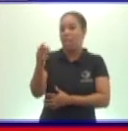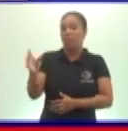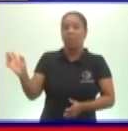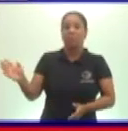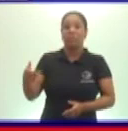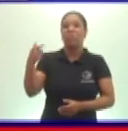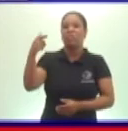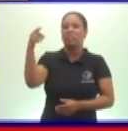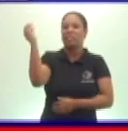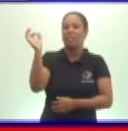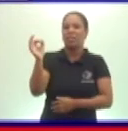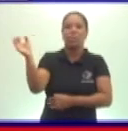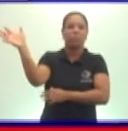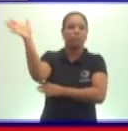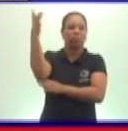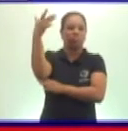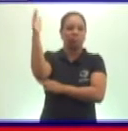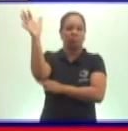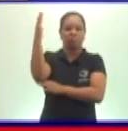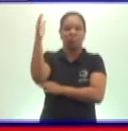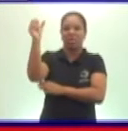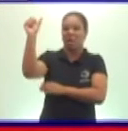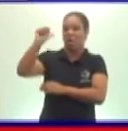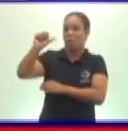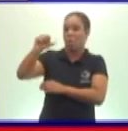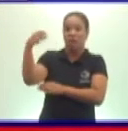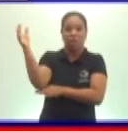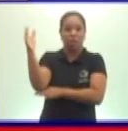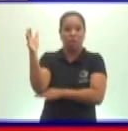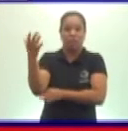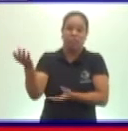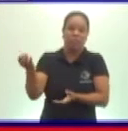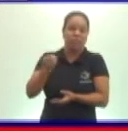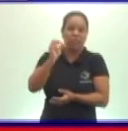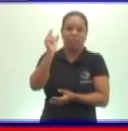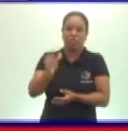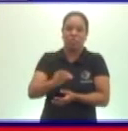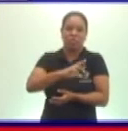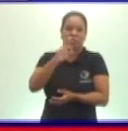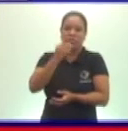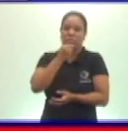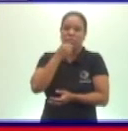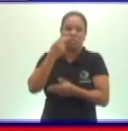se enarbola, siempre sencillamente se despliega de manera